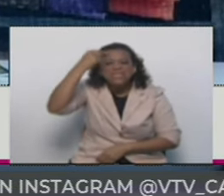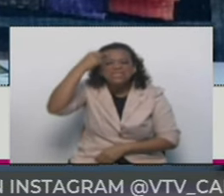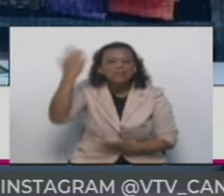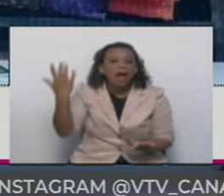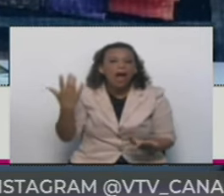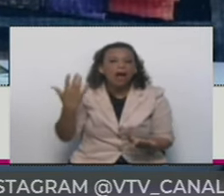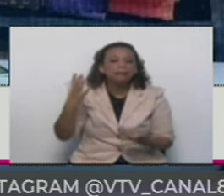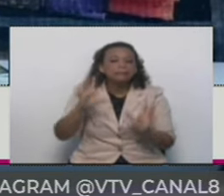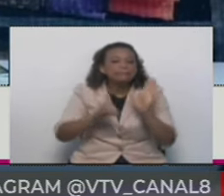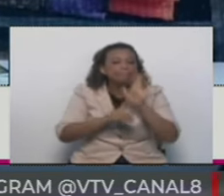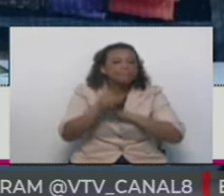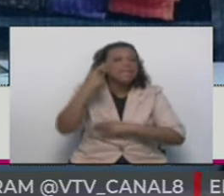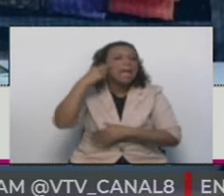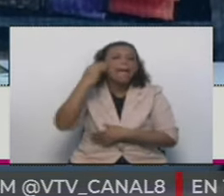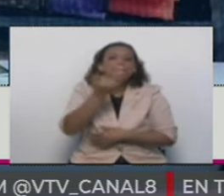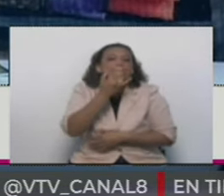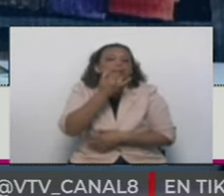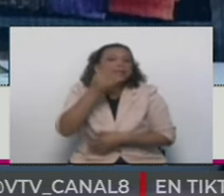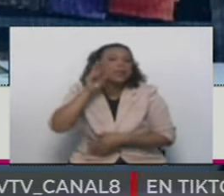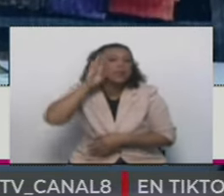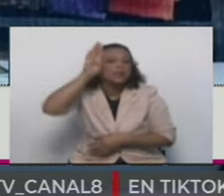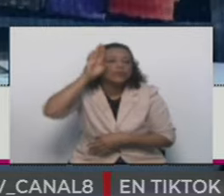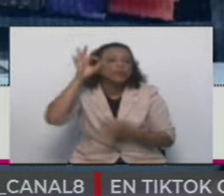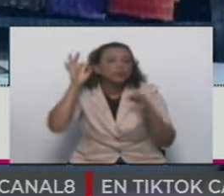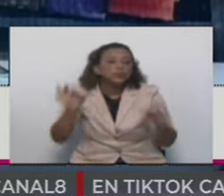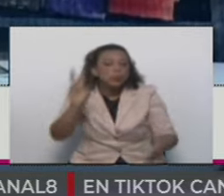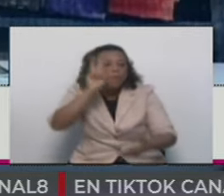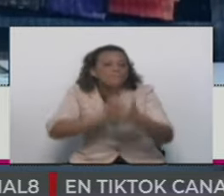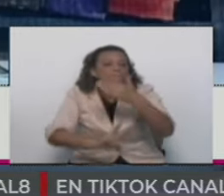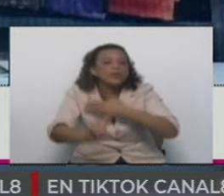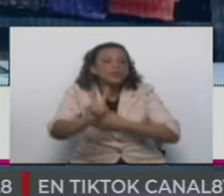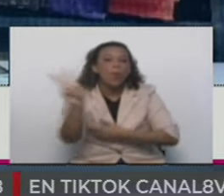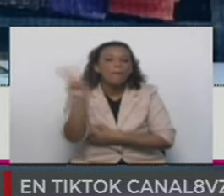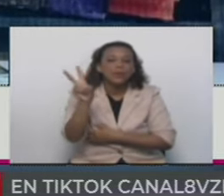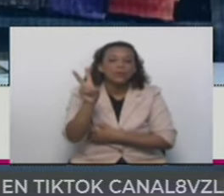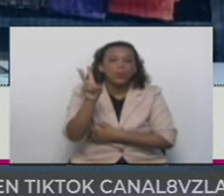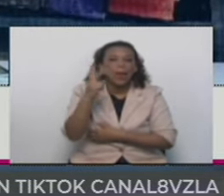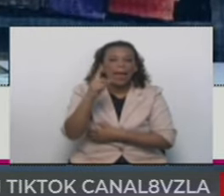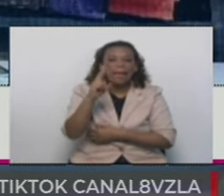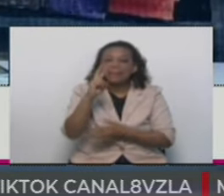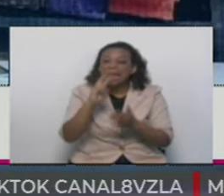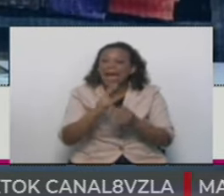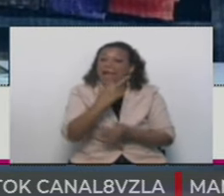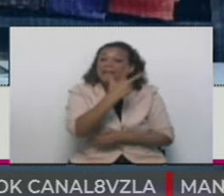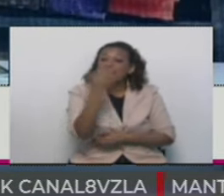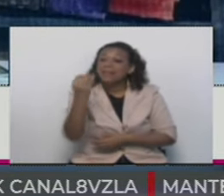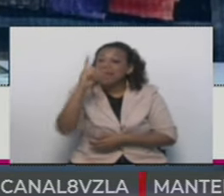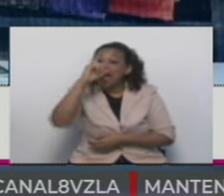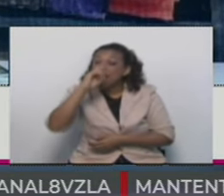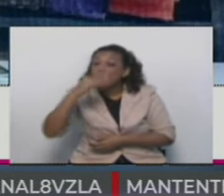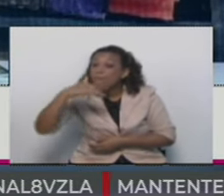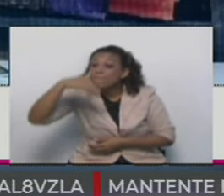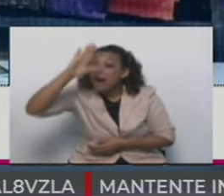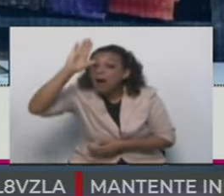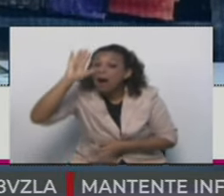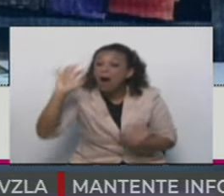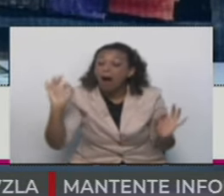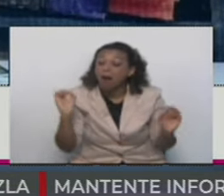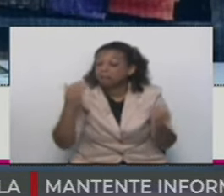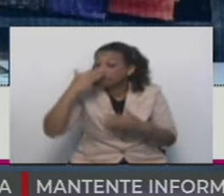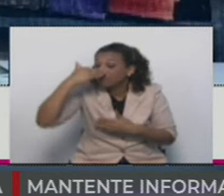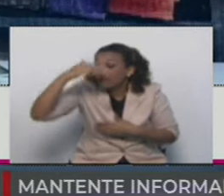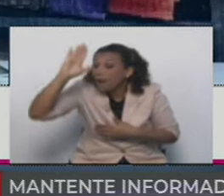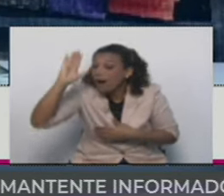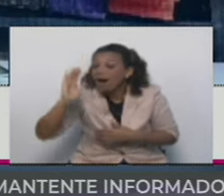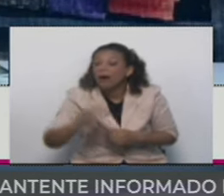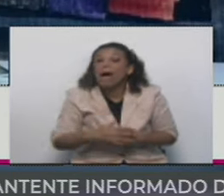el desarrollo, la proyección de nuestra Venezuela en 30 años o más.